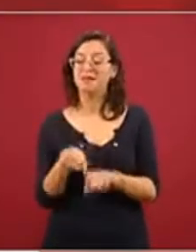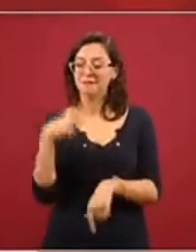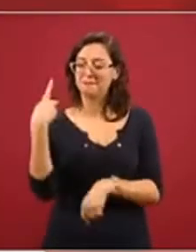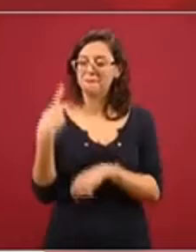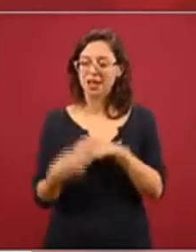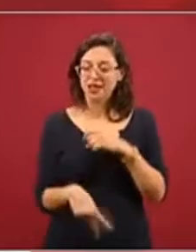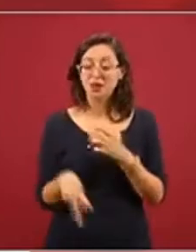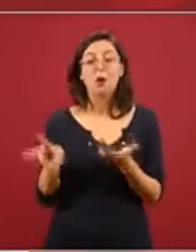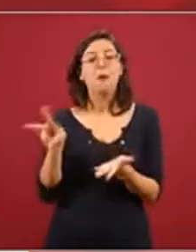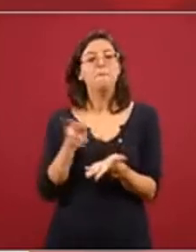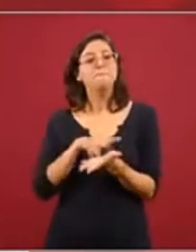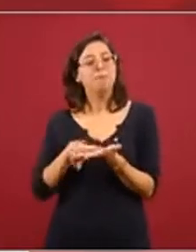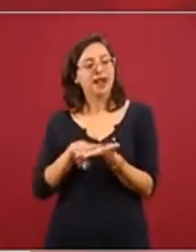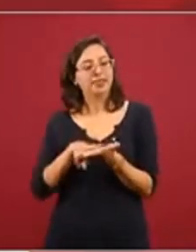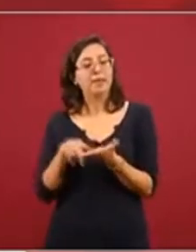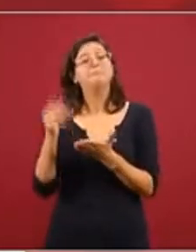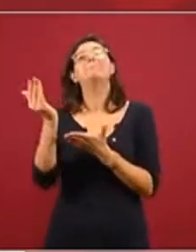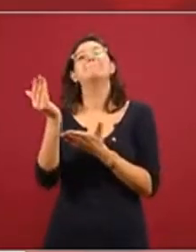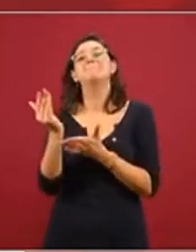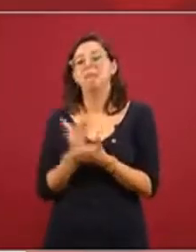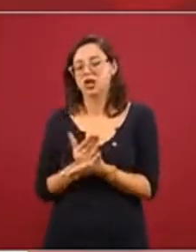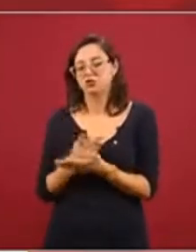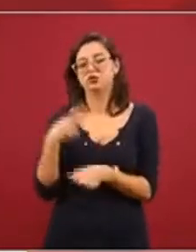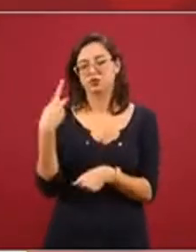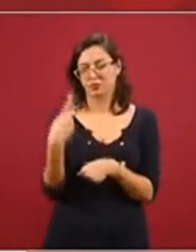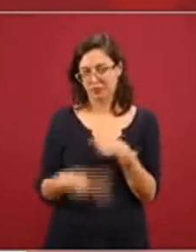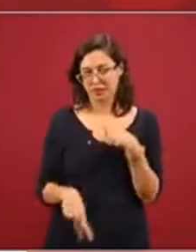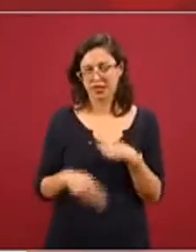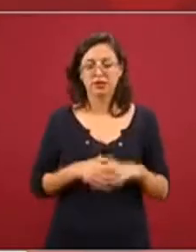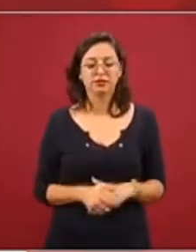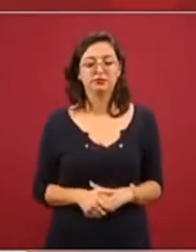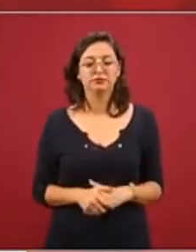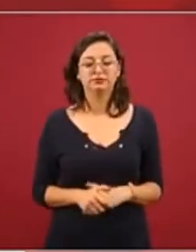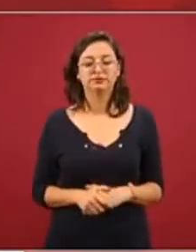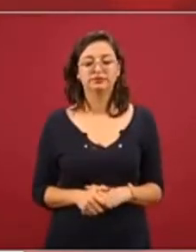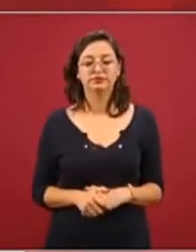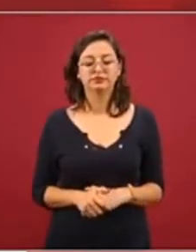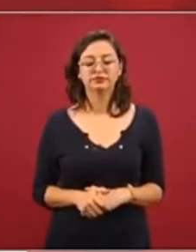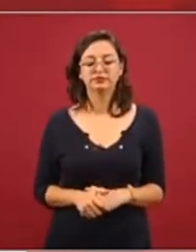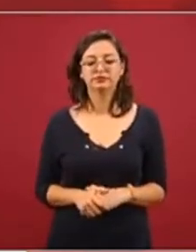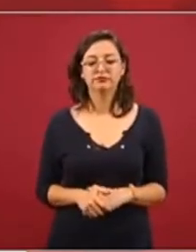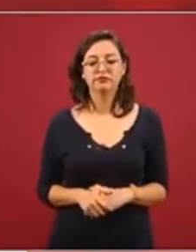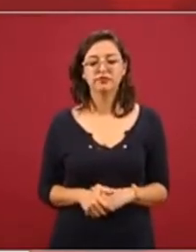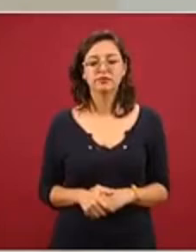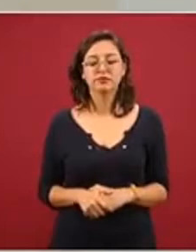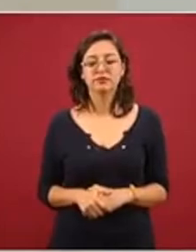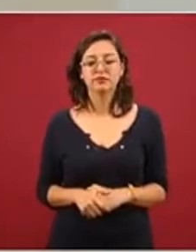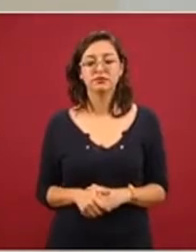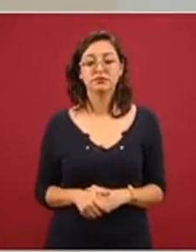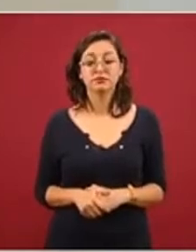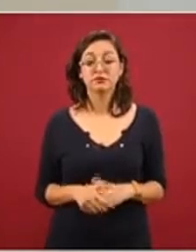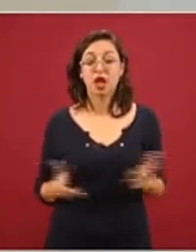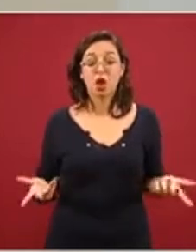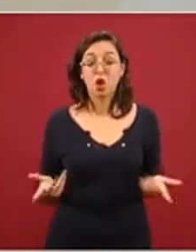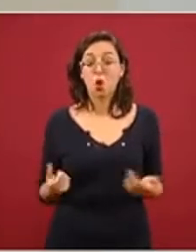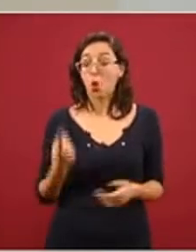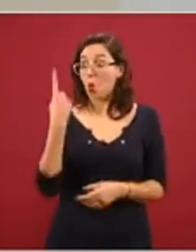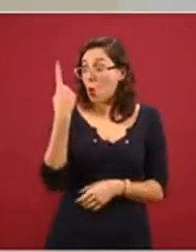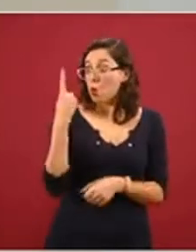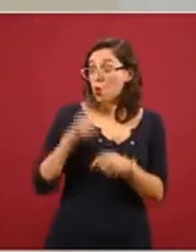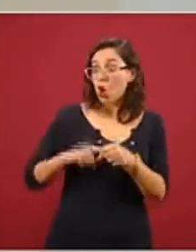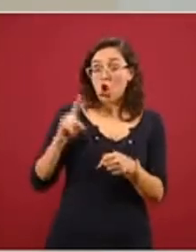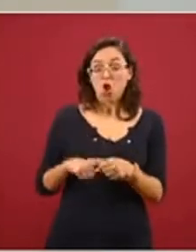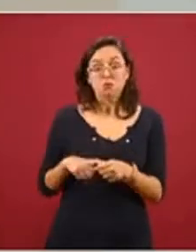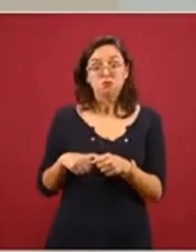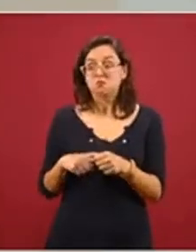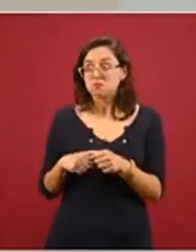riesgo menor en color verde. Nótese que no existe cero